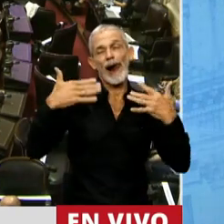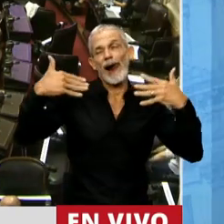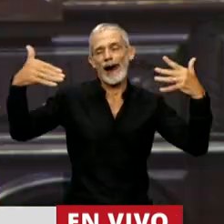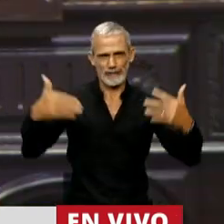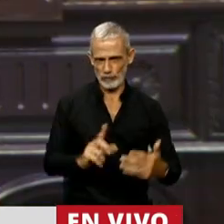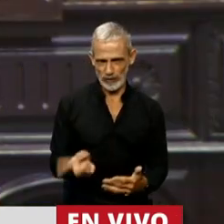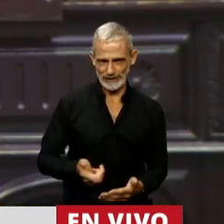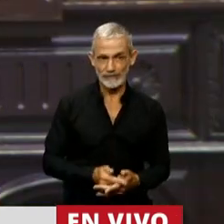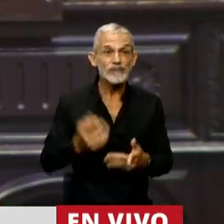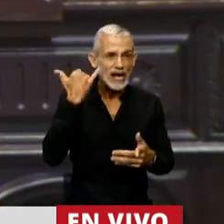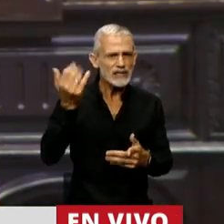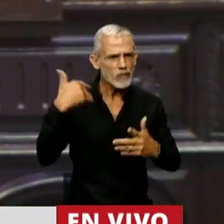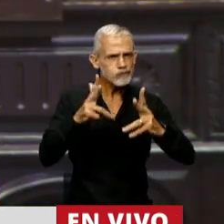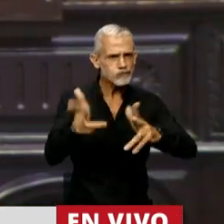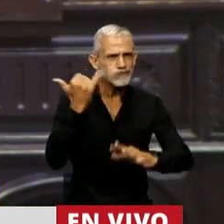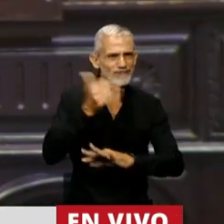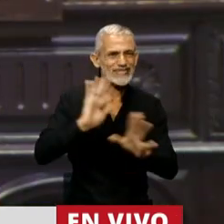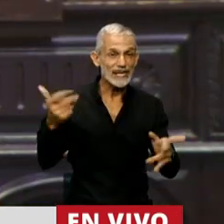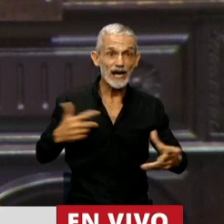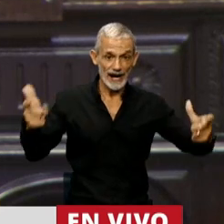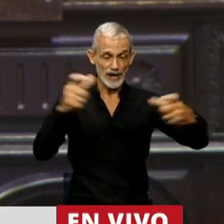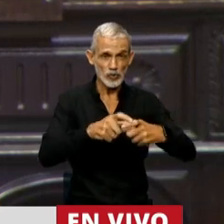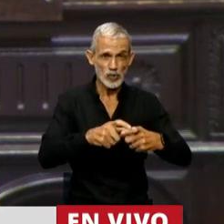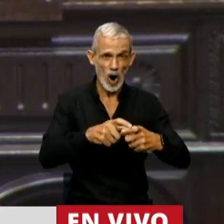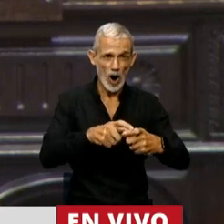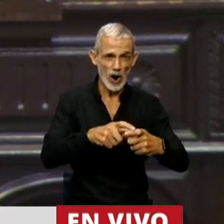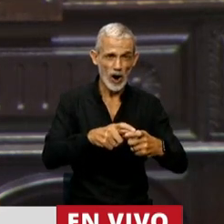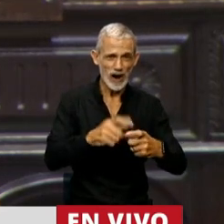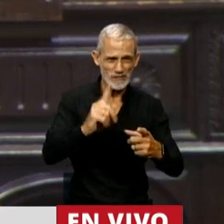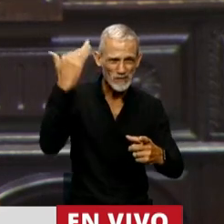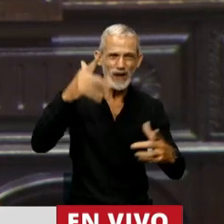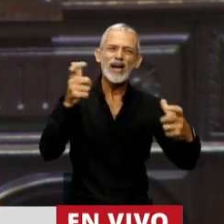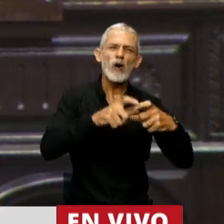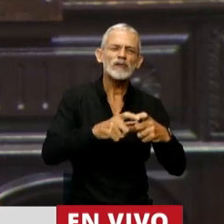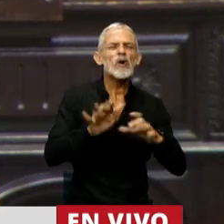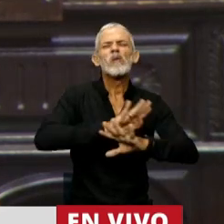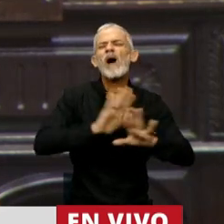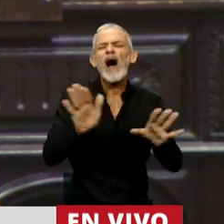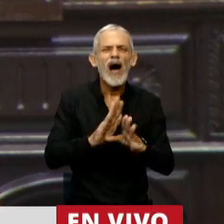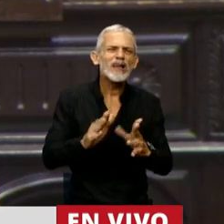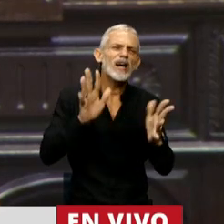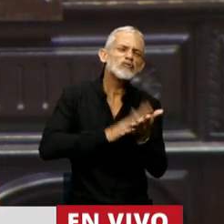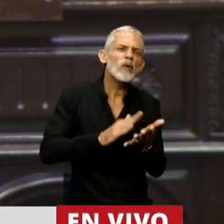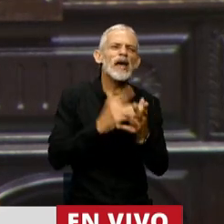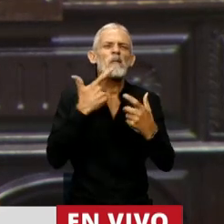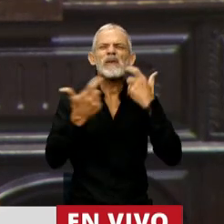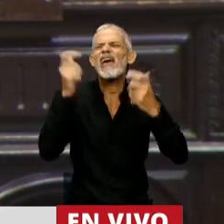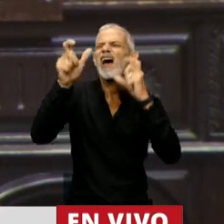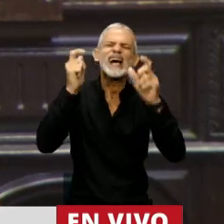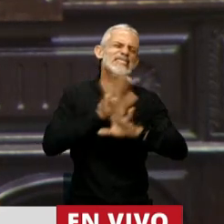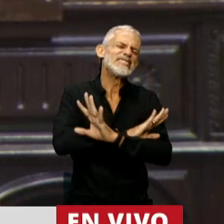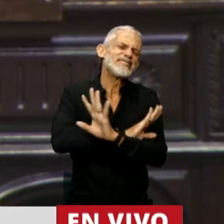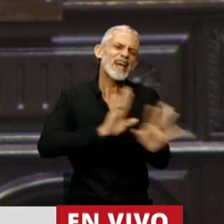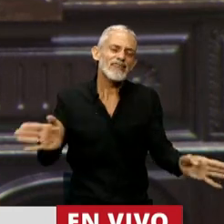cháchara. Ya lo dije el otro día cuando nos reunimos en la comisión. No sigan agitando el tema de las piedras,